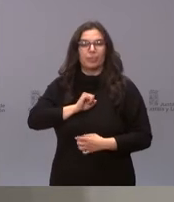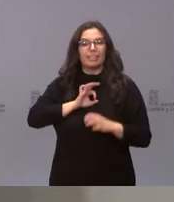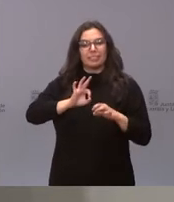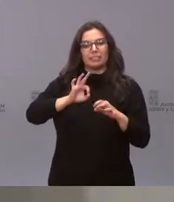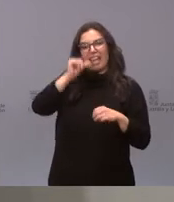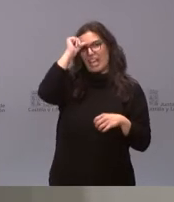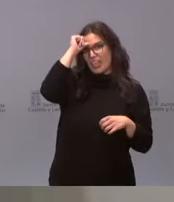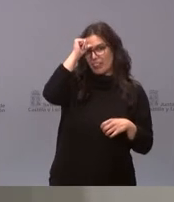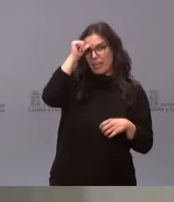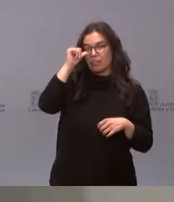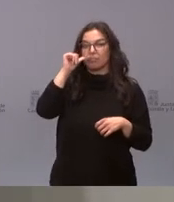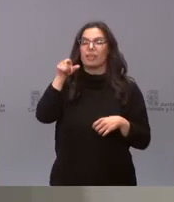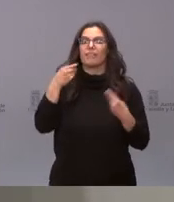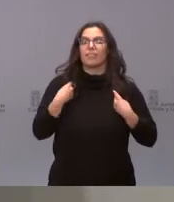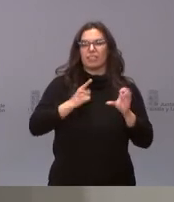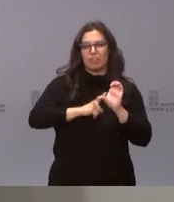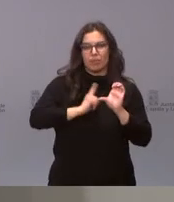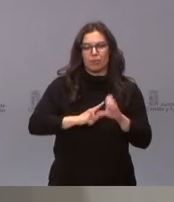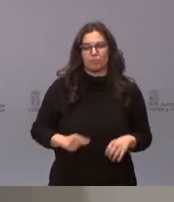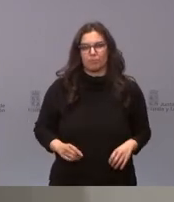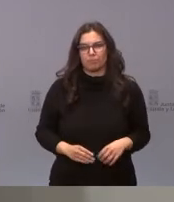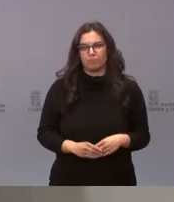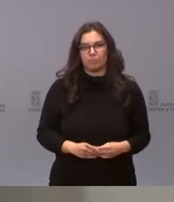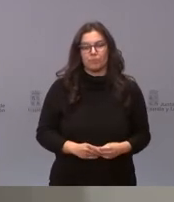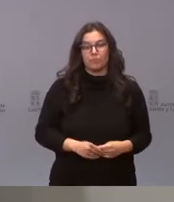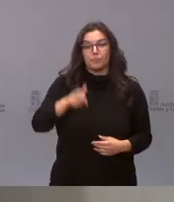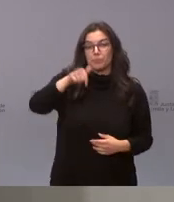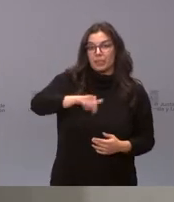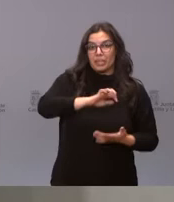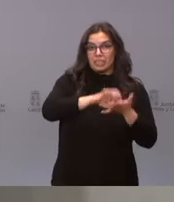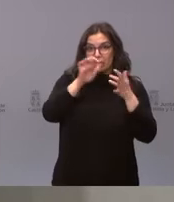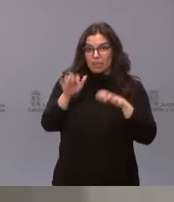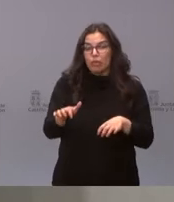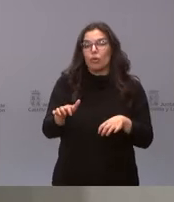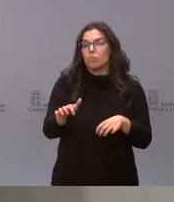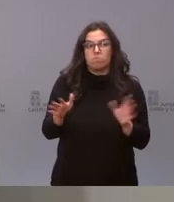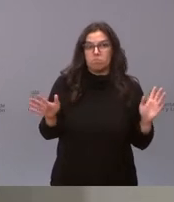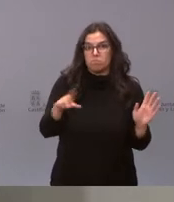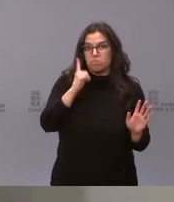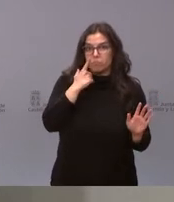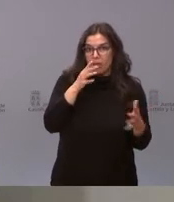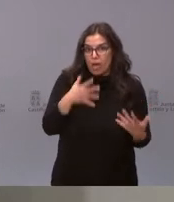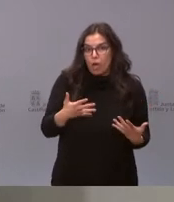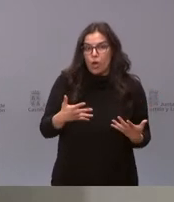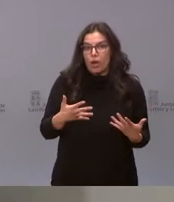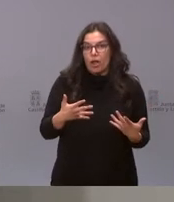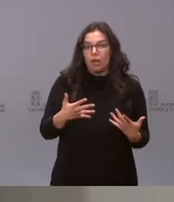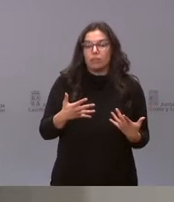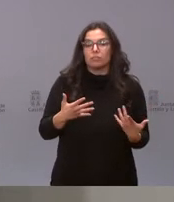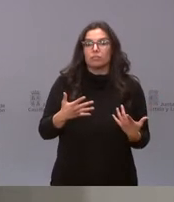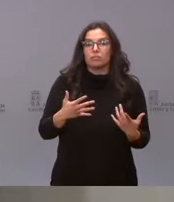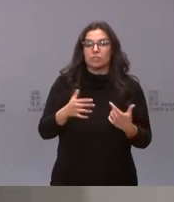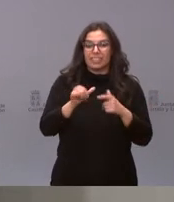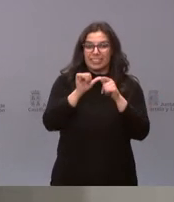está en la comunidad autónoma de extremadura en castillo no tenemos conocimiento a día de hoy de ningún caso de